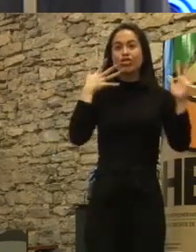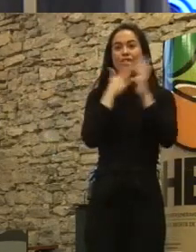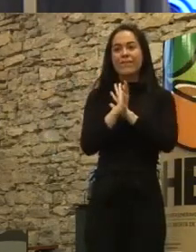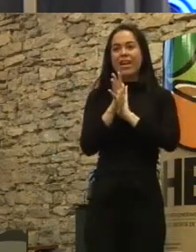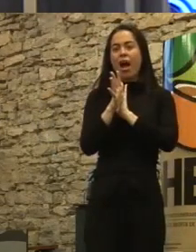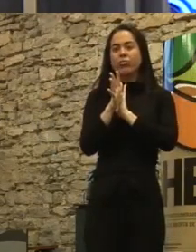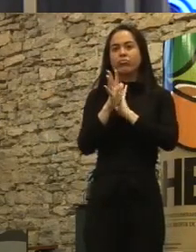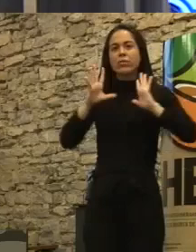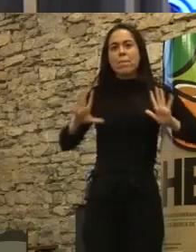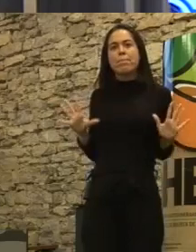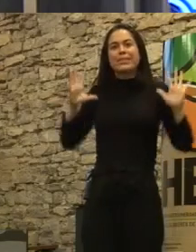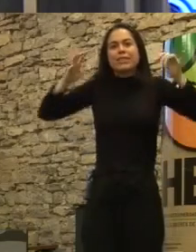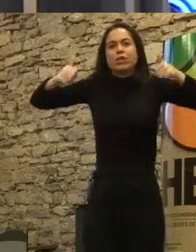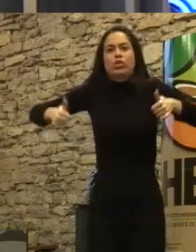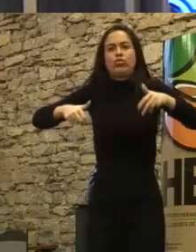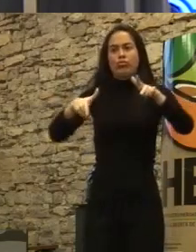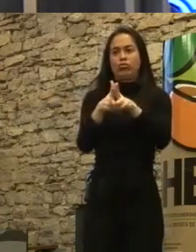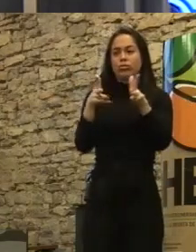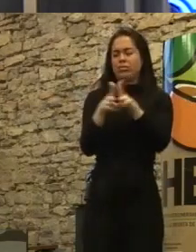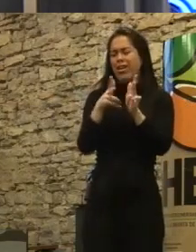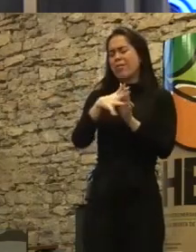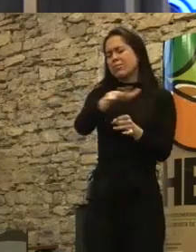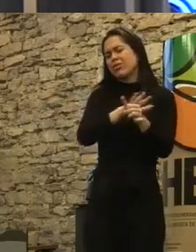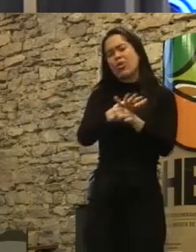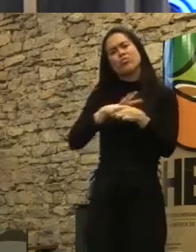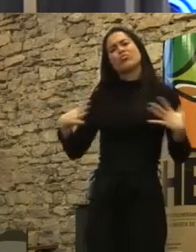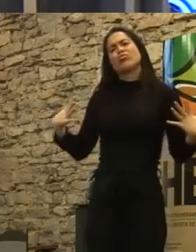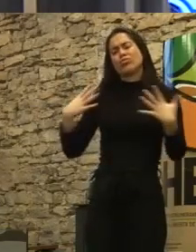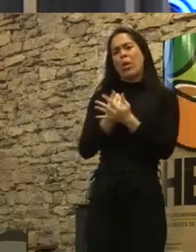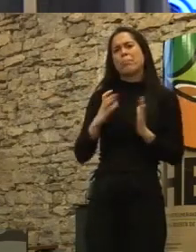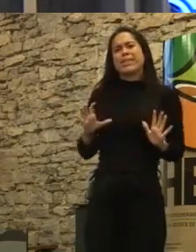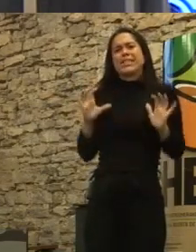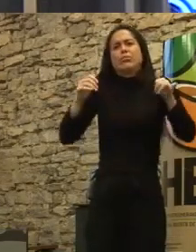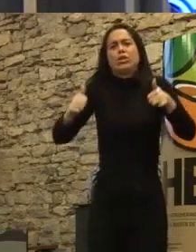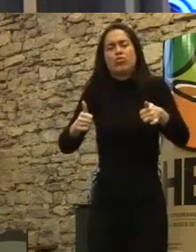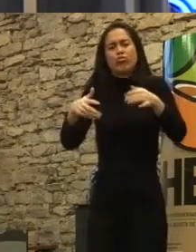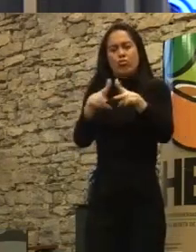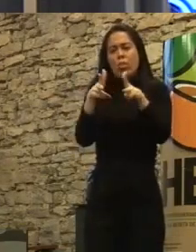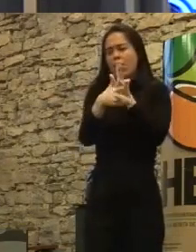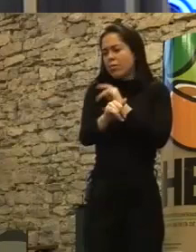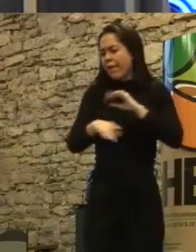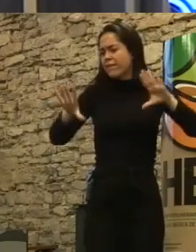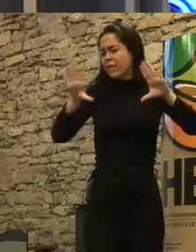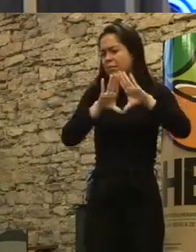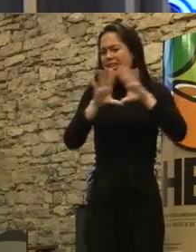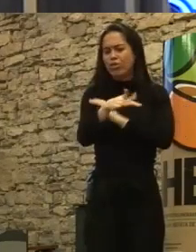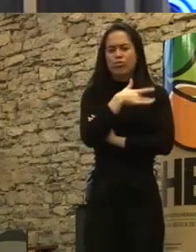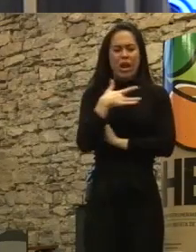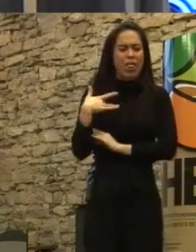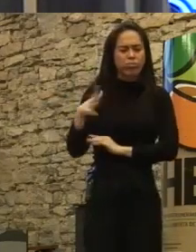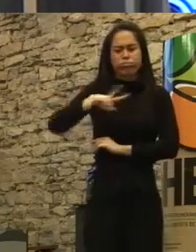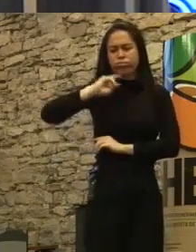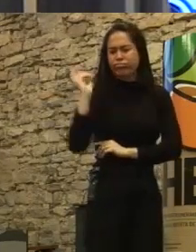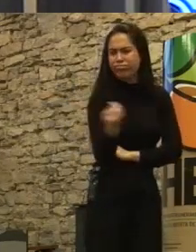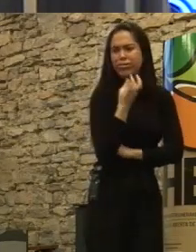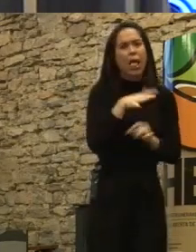social. Hay emprendedores sociales en todos los ámbitos, ecología, feminismo, ámbito social, salud, y de ellos nos va a